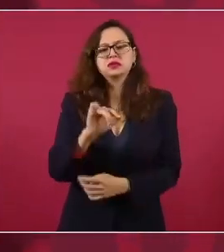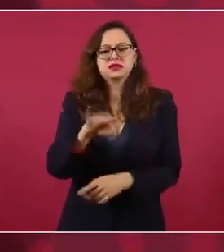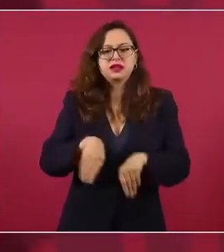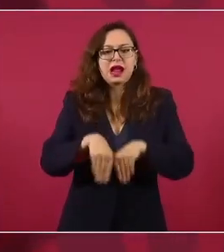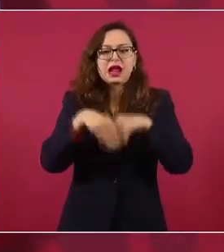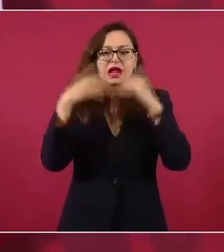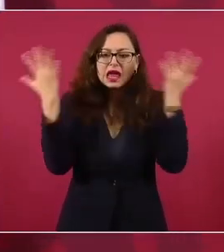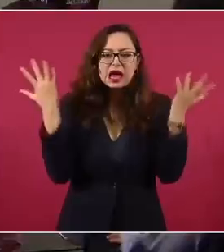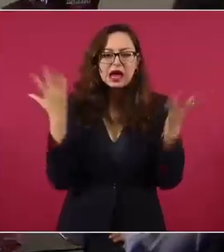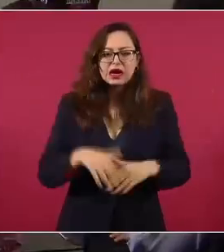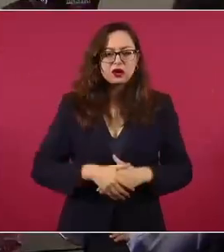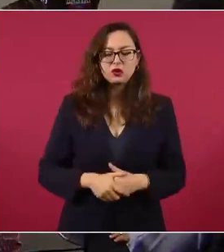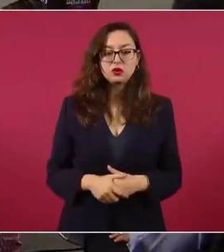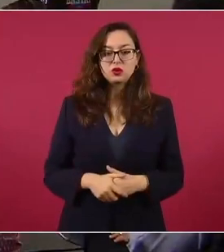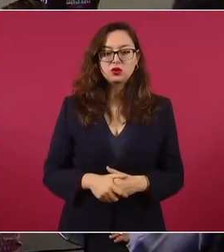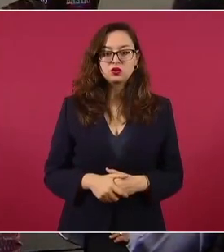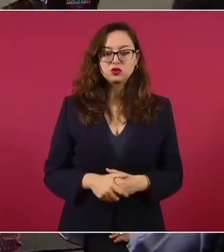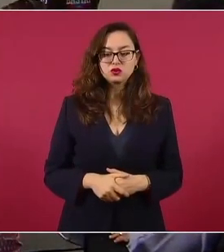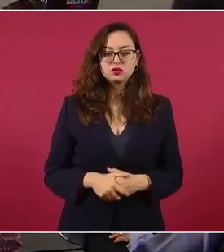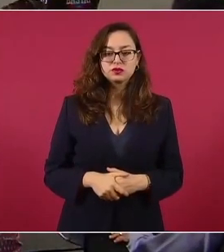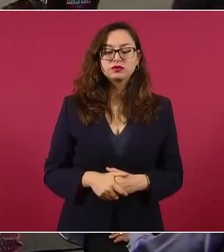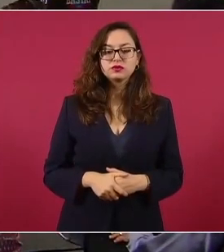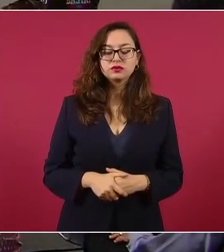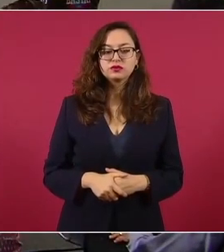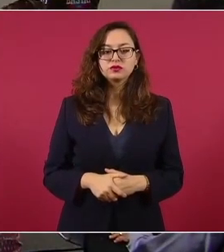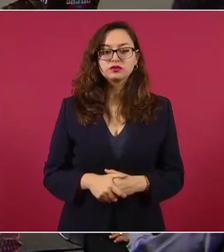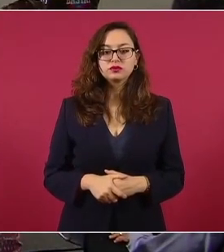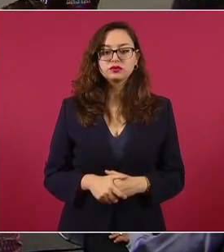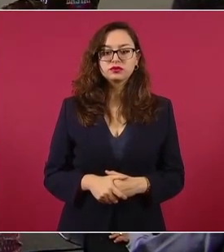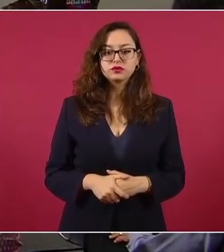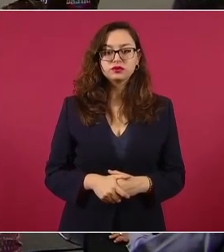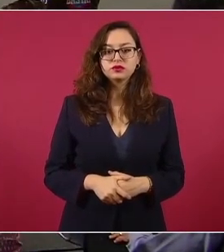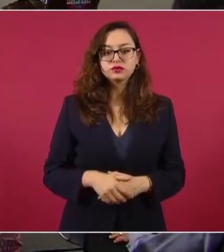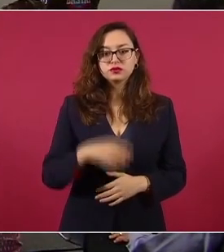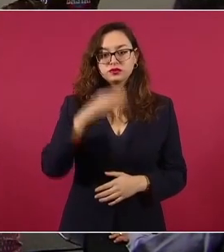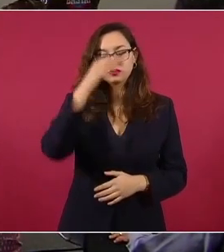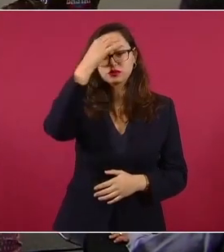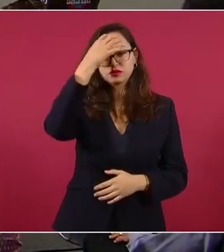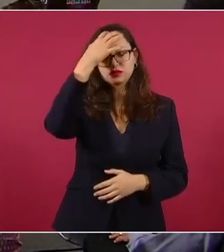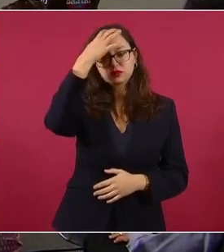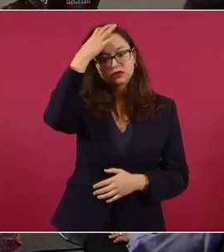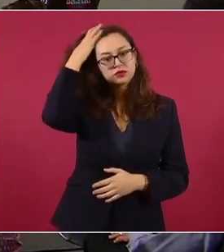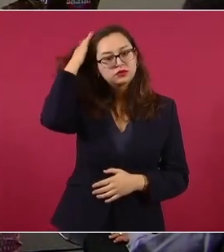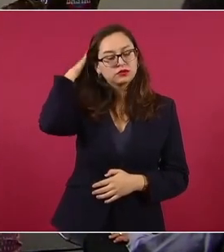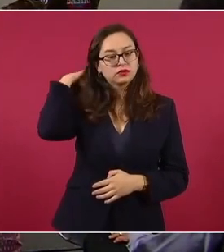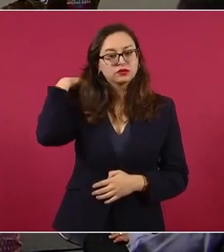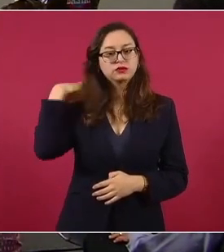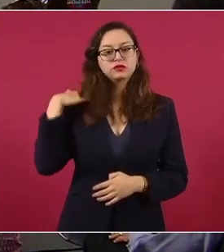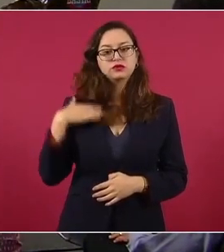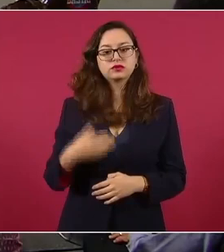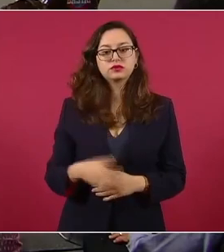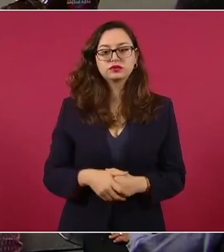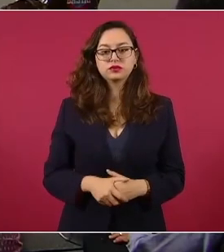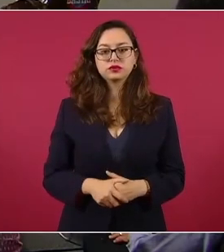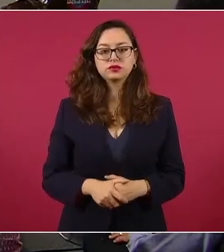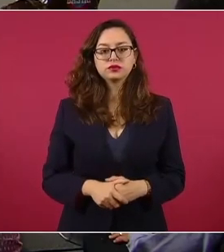Y señoras, a ver si pones ya la donde, nada más pedir ahí, aquí